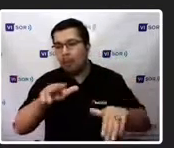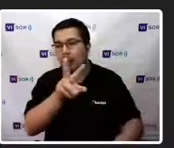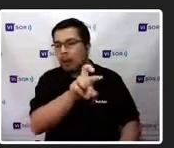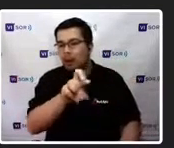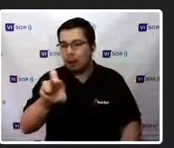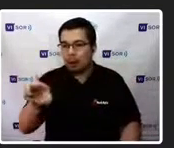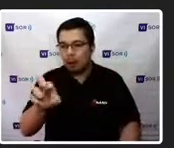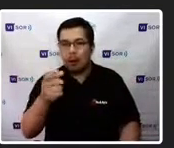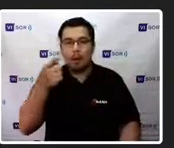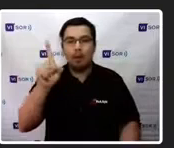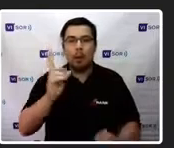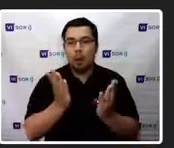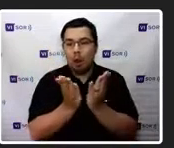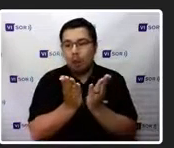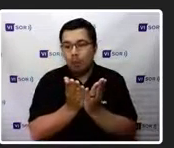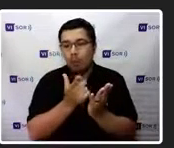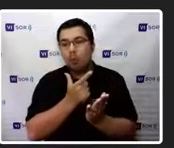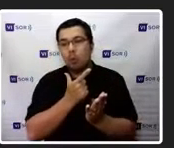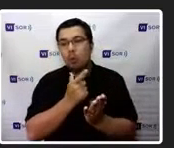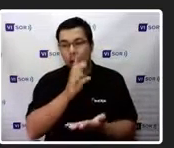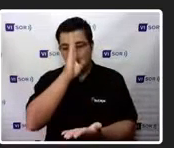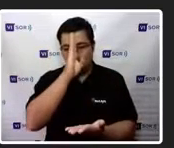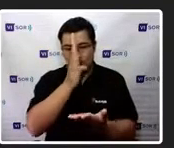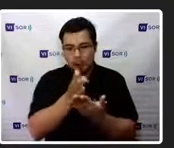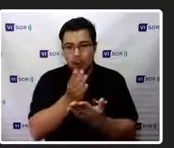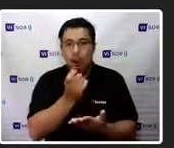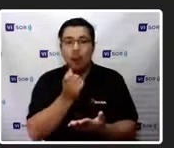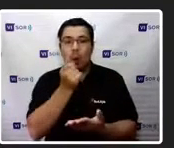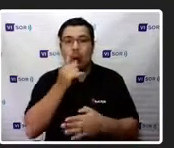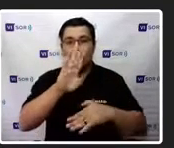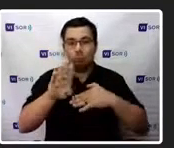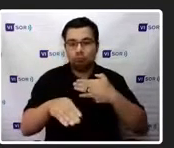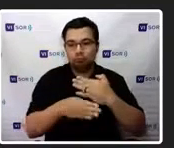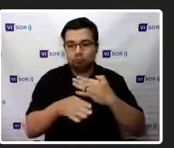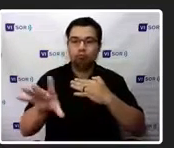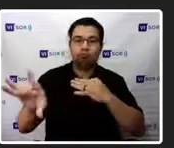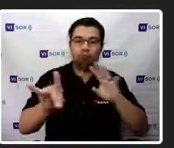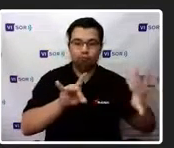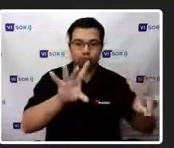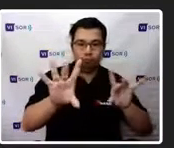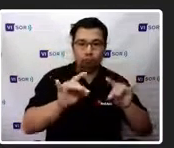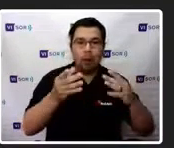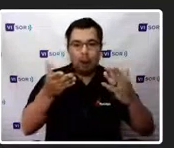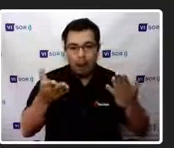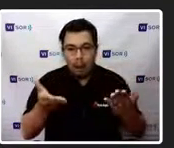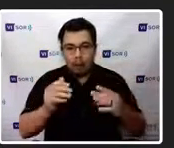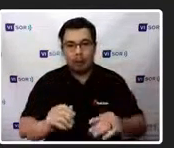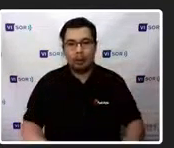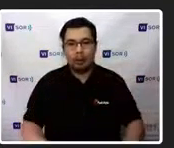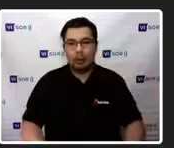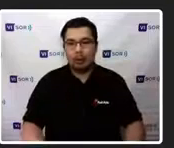formación complementaria que quiere adicionarle, ¿no es cierto?, a estas asignaturas que, ¿no es